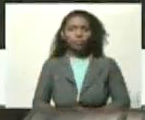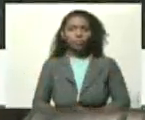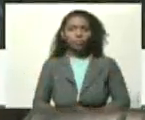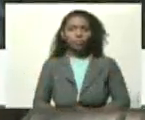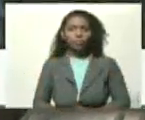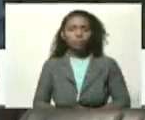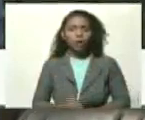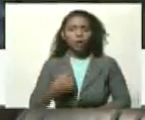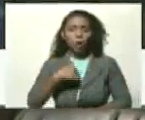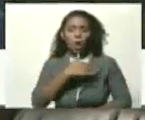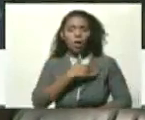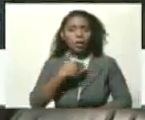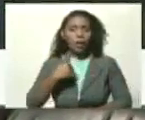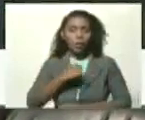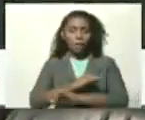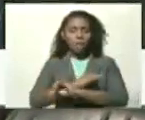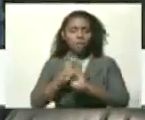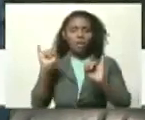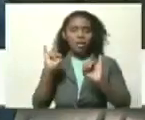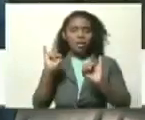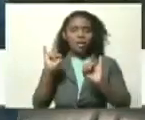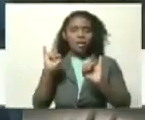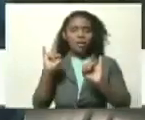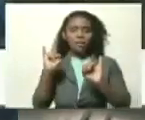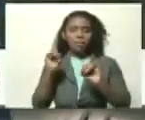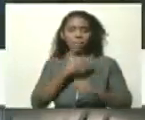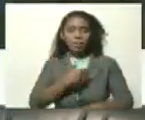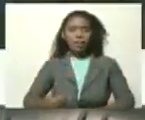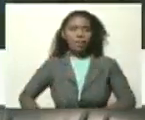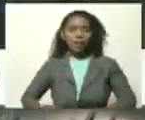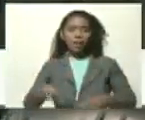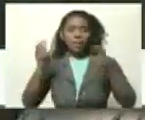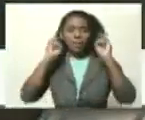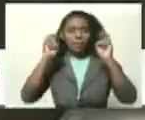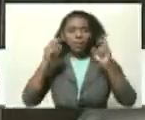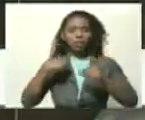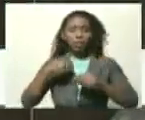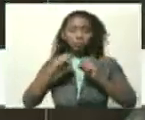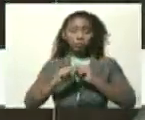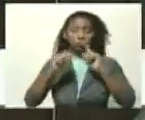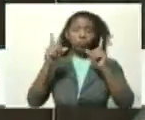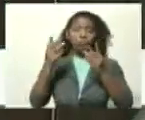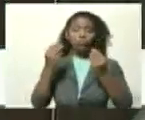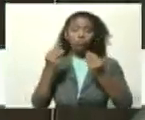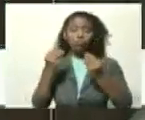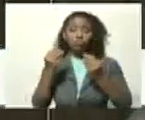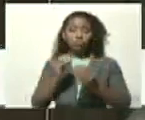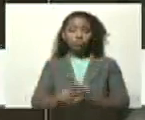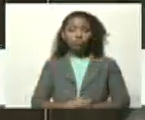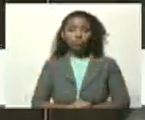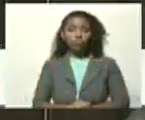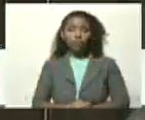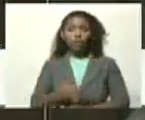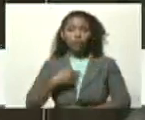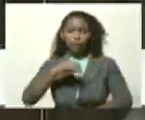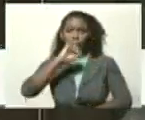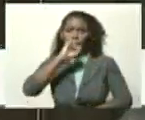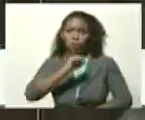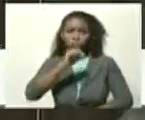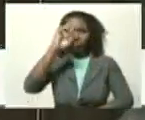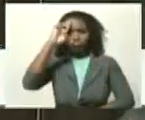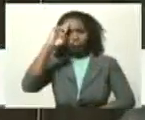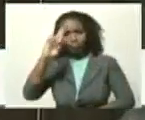Quiero terminar, presidente, con una frase de que alguien a quien yo admiro mucho y le tengo muchísimo